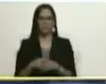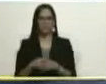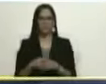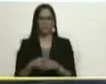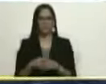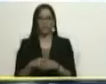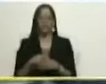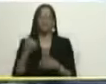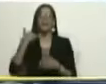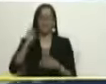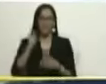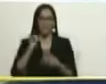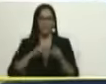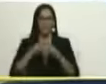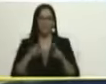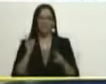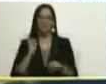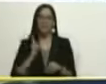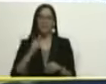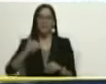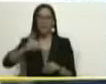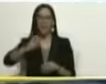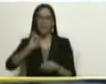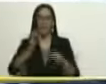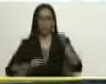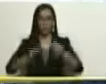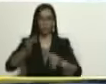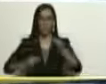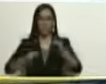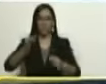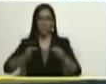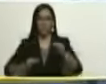Y para que haya paz tiene que haber justicia.